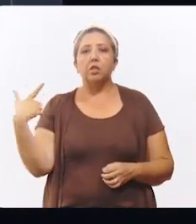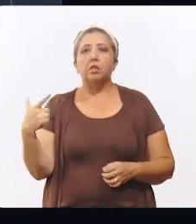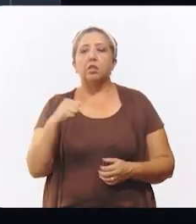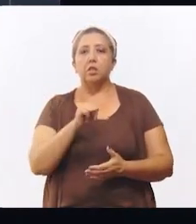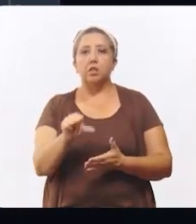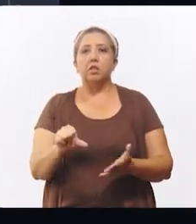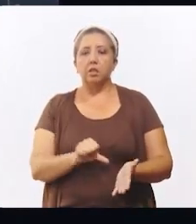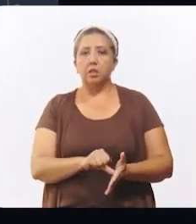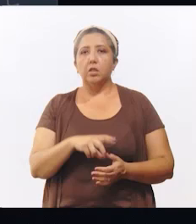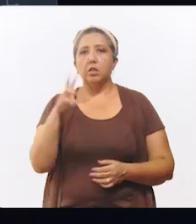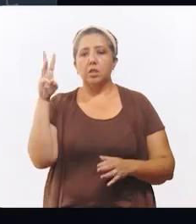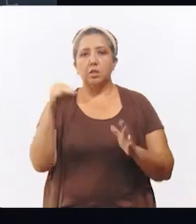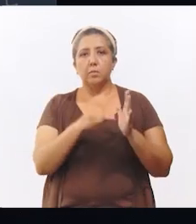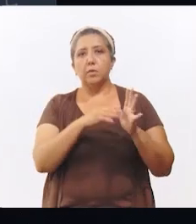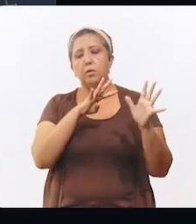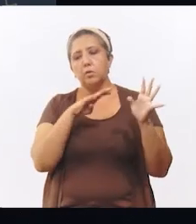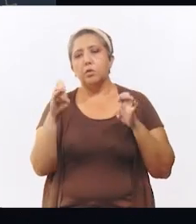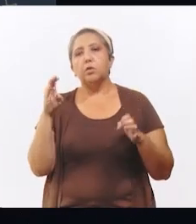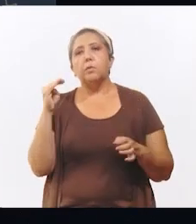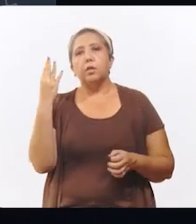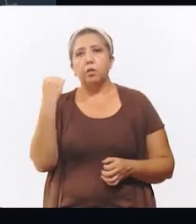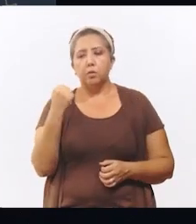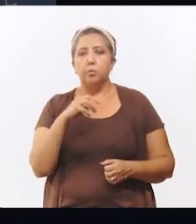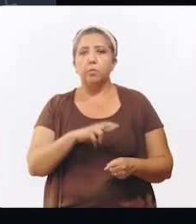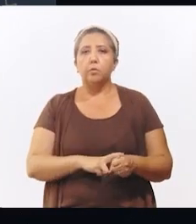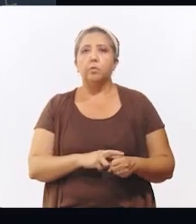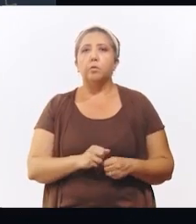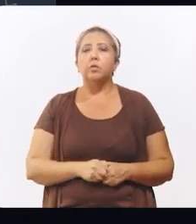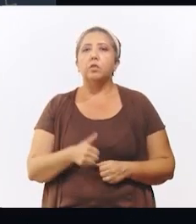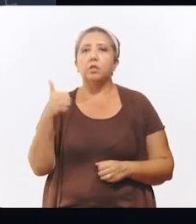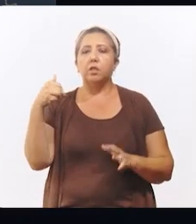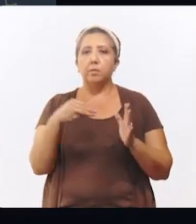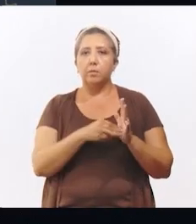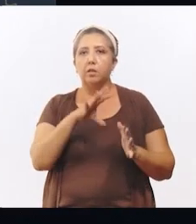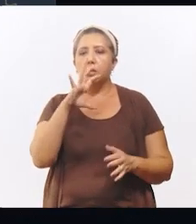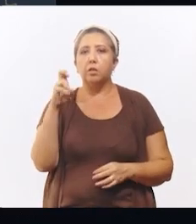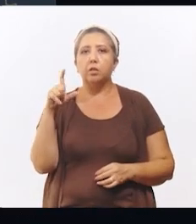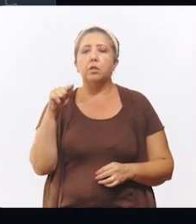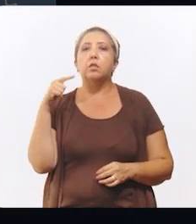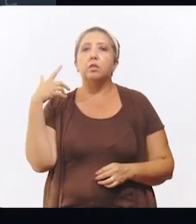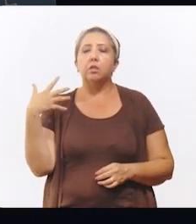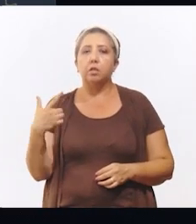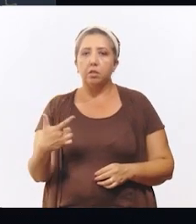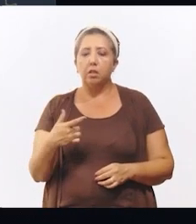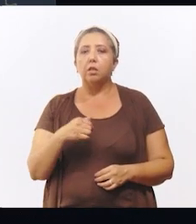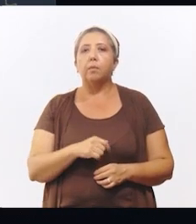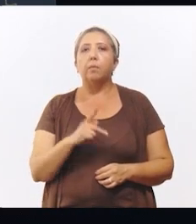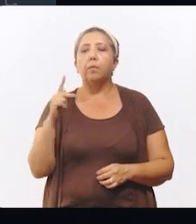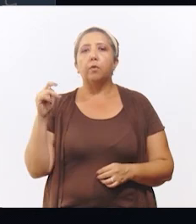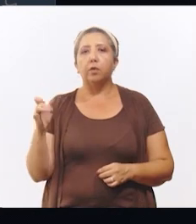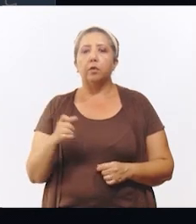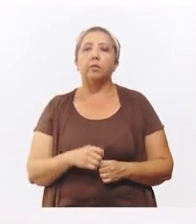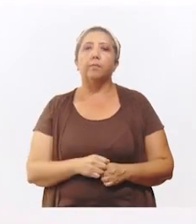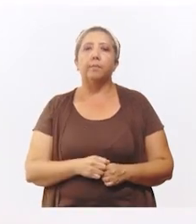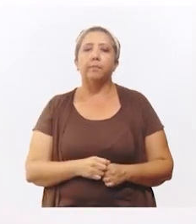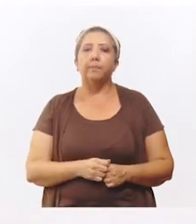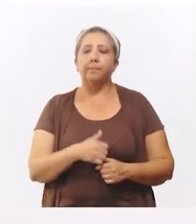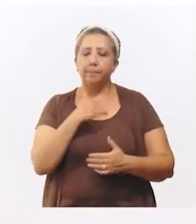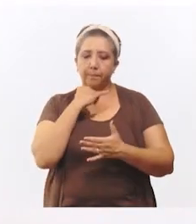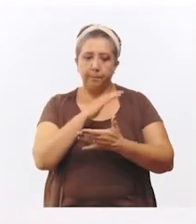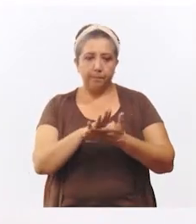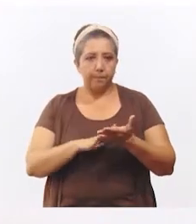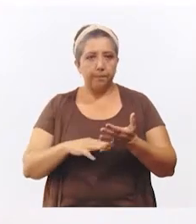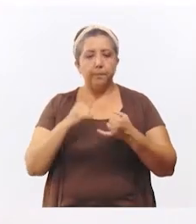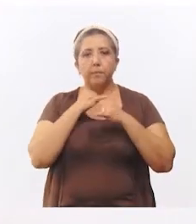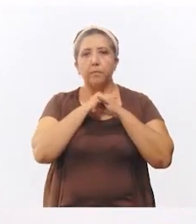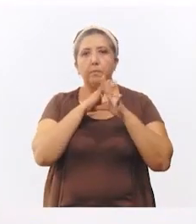zona centro, 3.999 en la zona sur, 6.577 en la zona poniente.